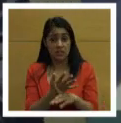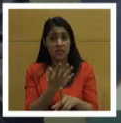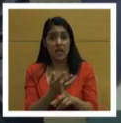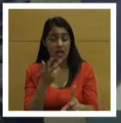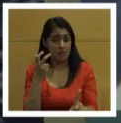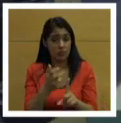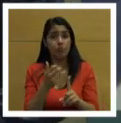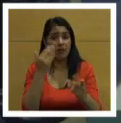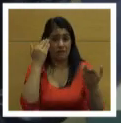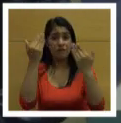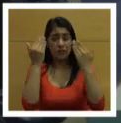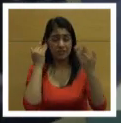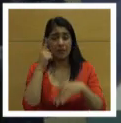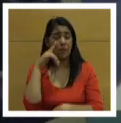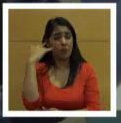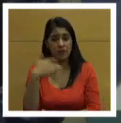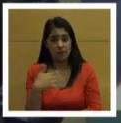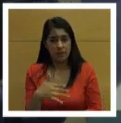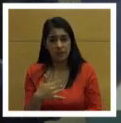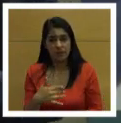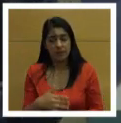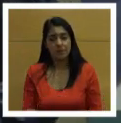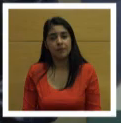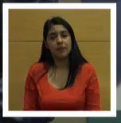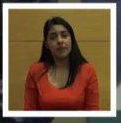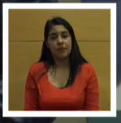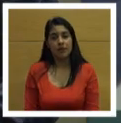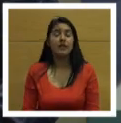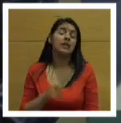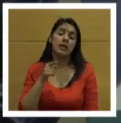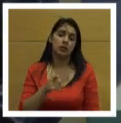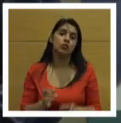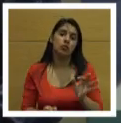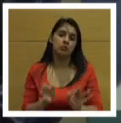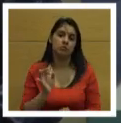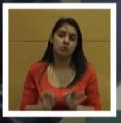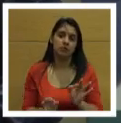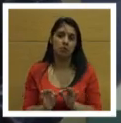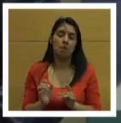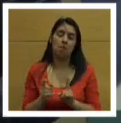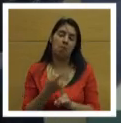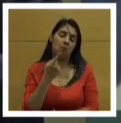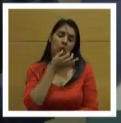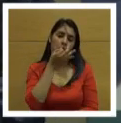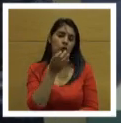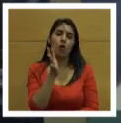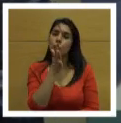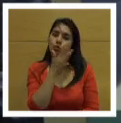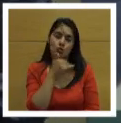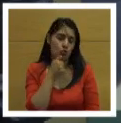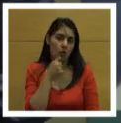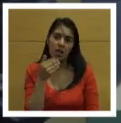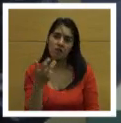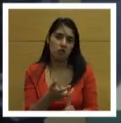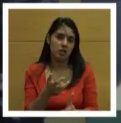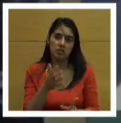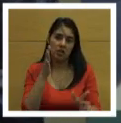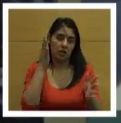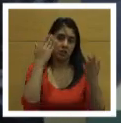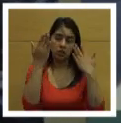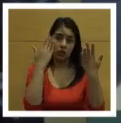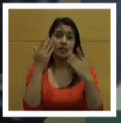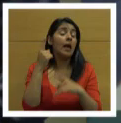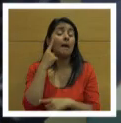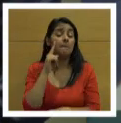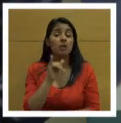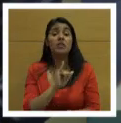interno muy importante. Y en ese sentido, bueno, el tribunal en primera instancia estableció que no había habido una violencia psicológica. Sin embargo,